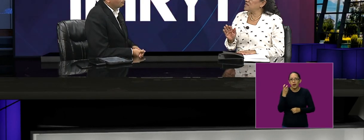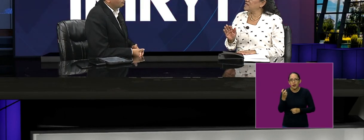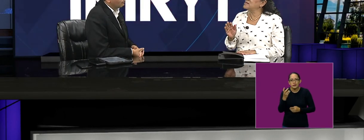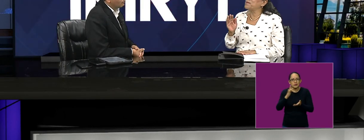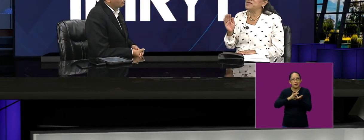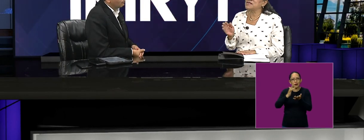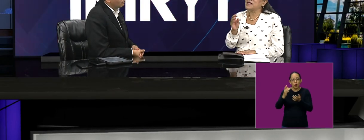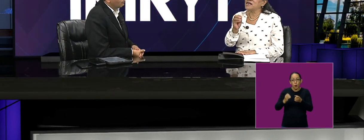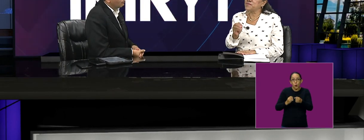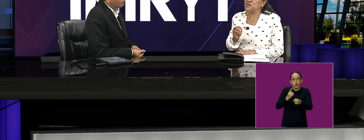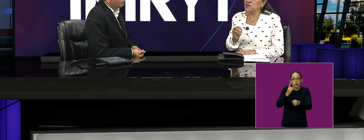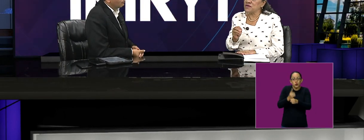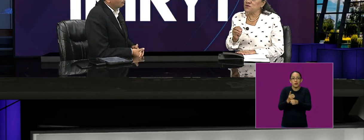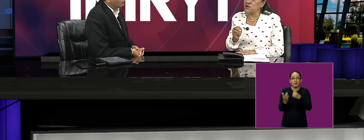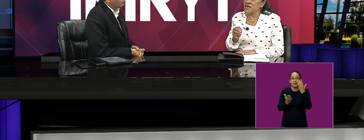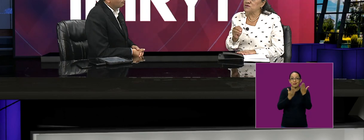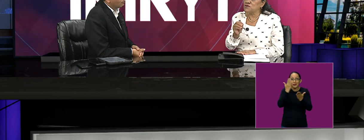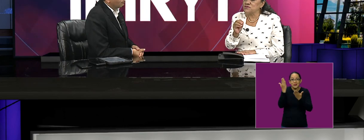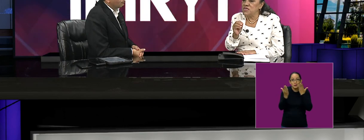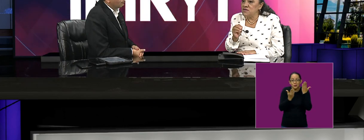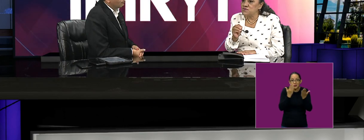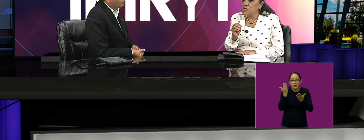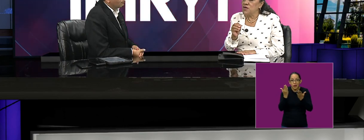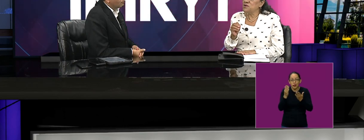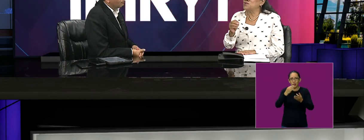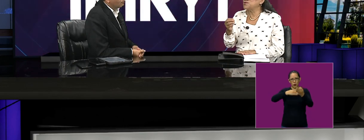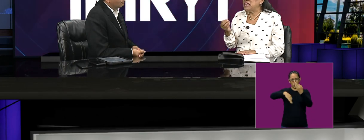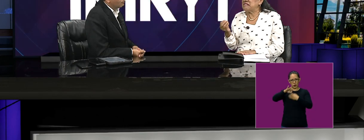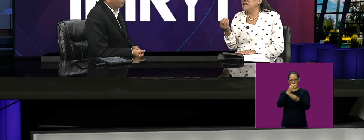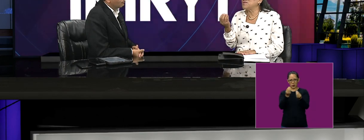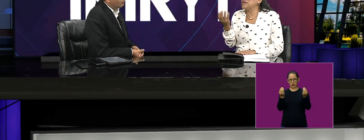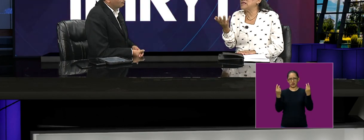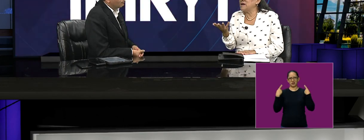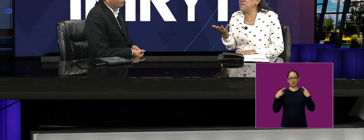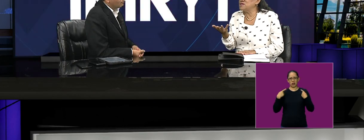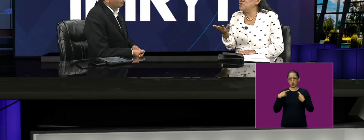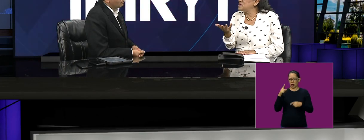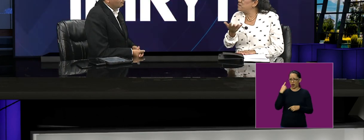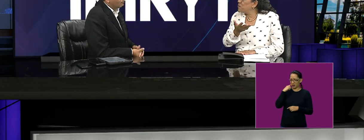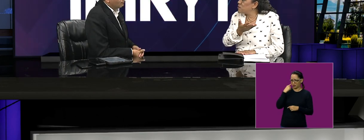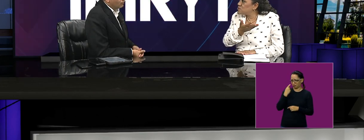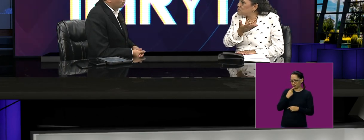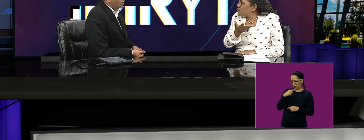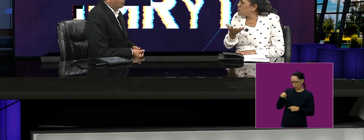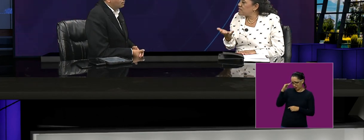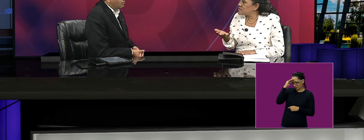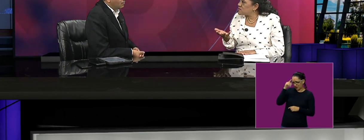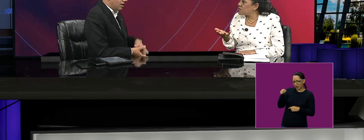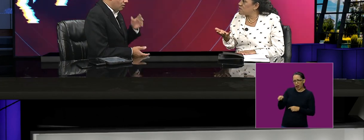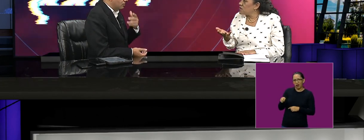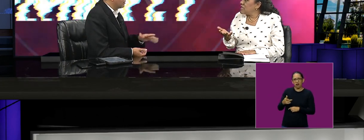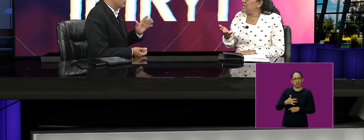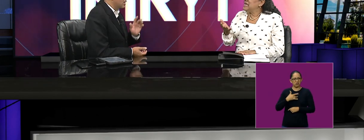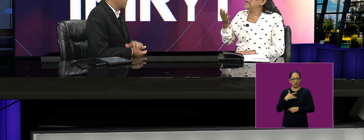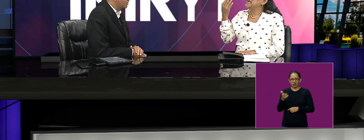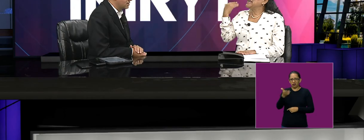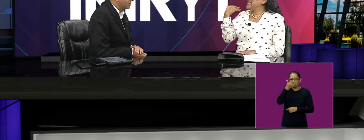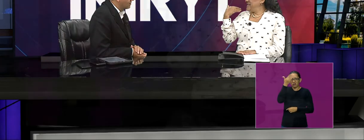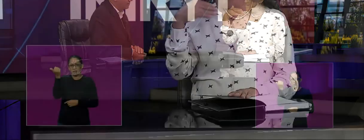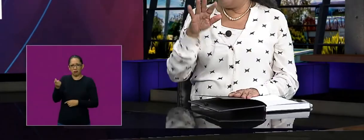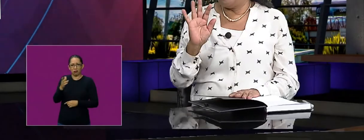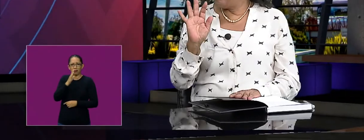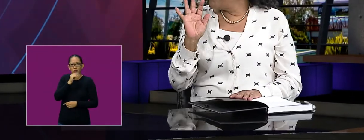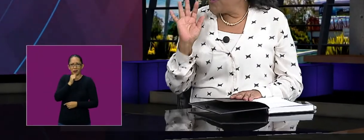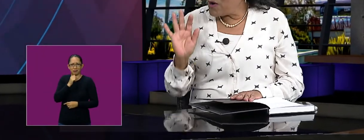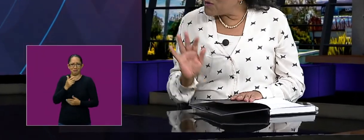oportunidad y se piensa que las personas sordas o los niños no sienten, no tienen ambiciones, por supuesto. Y conocemos casos